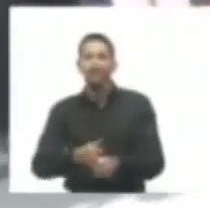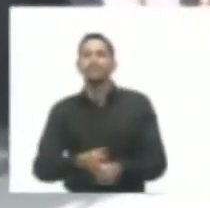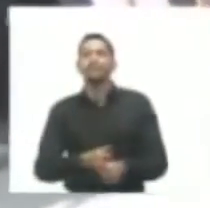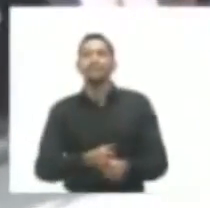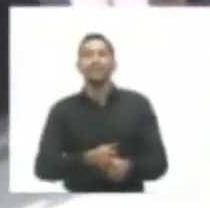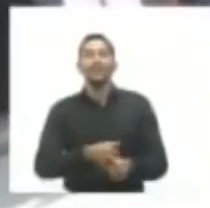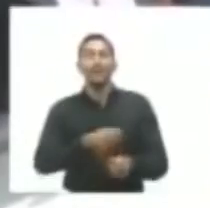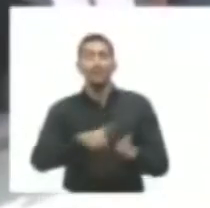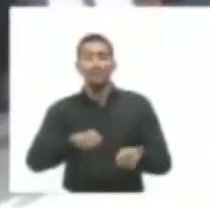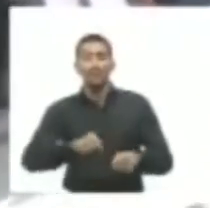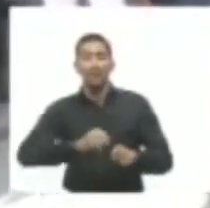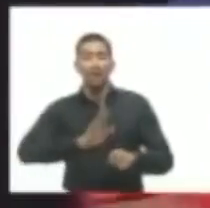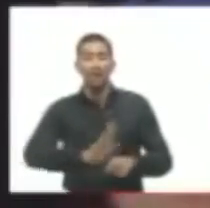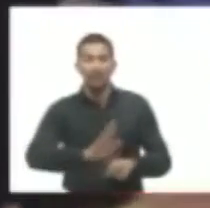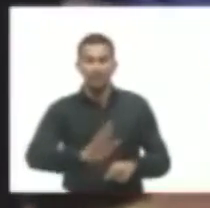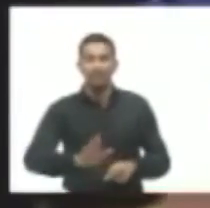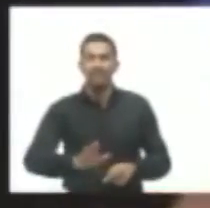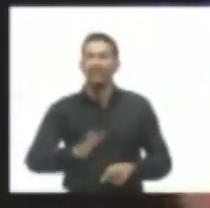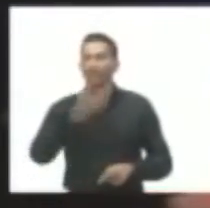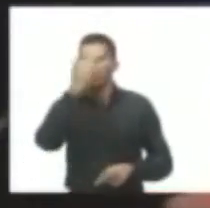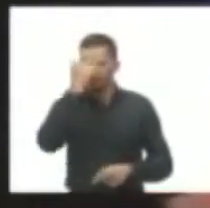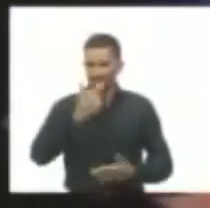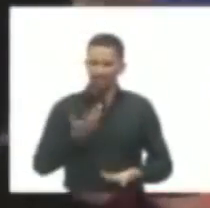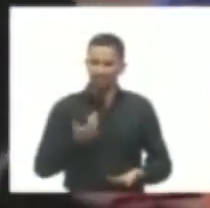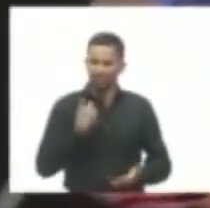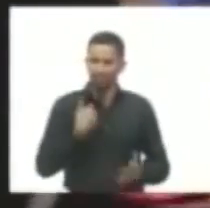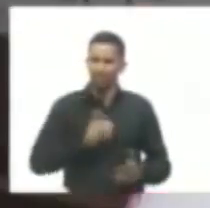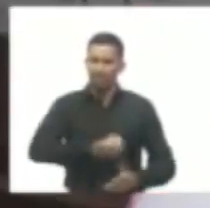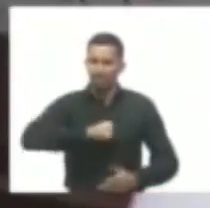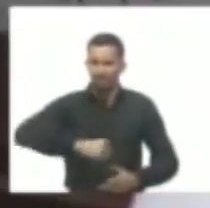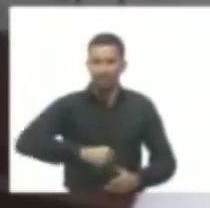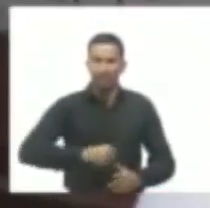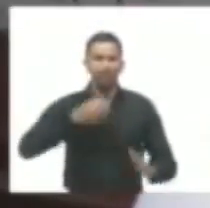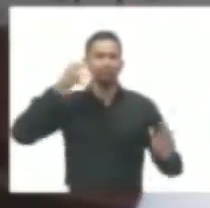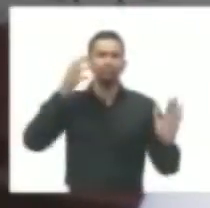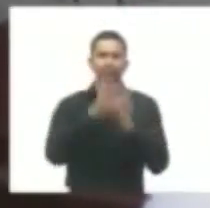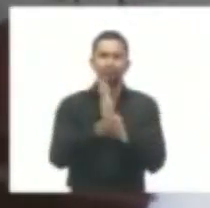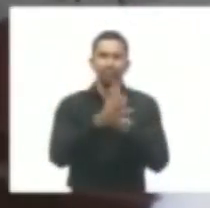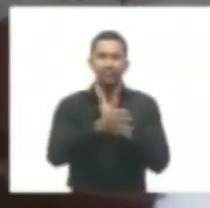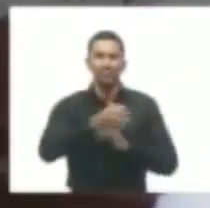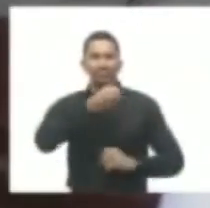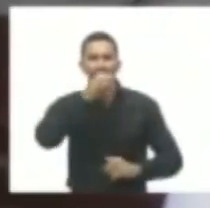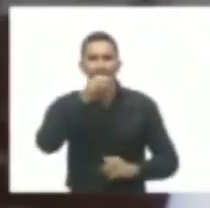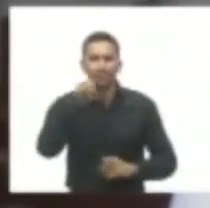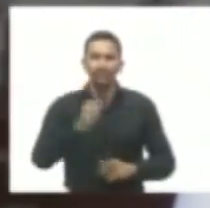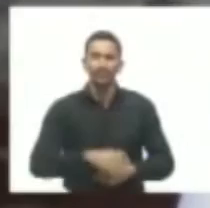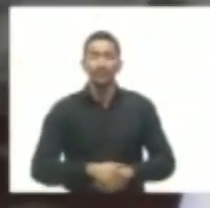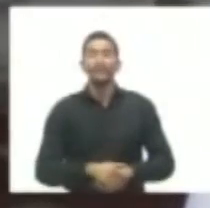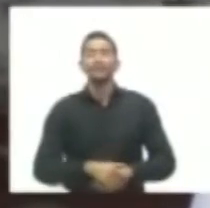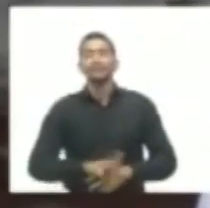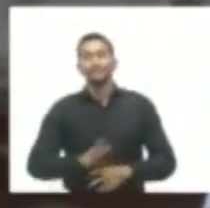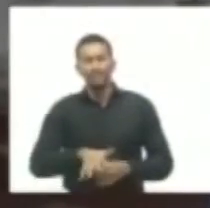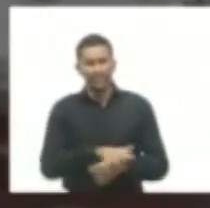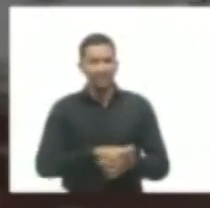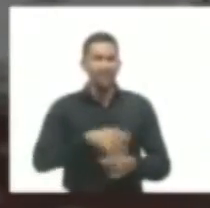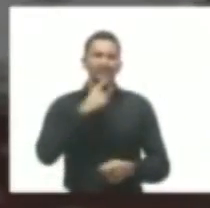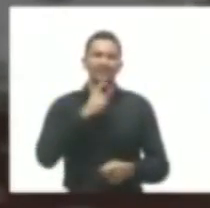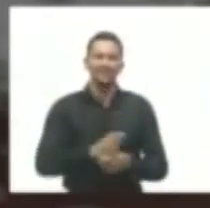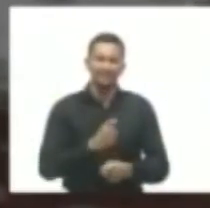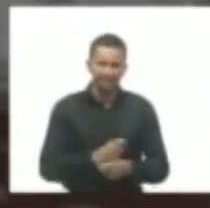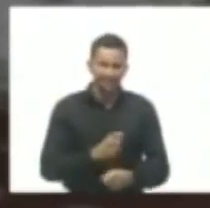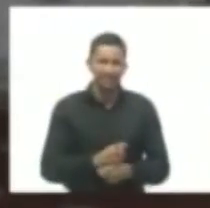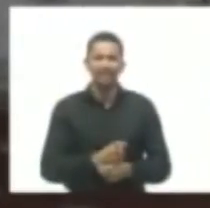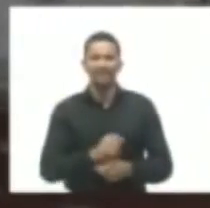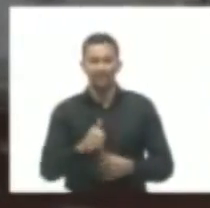encuentran amenazados solos por ejercer el libre derecho de la información. Sin duda es una labor compleja en esta y todo el territorio